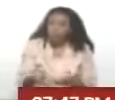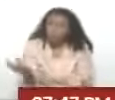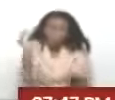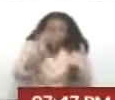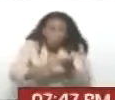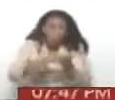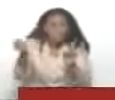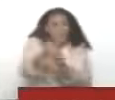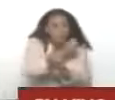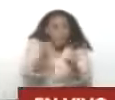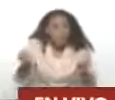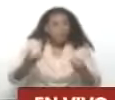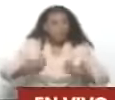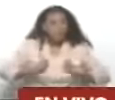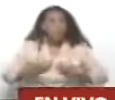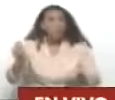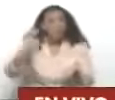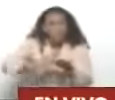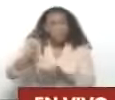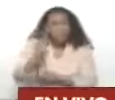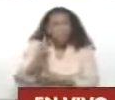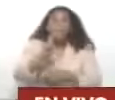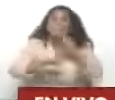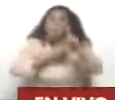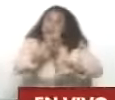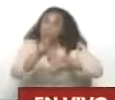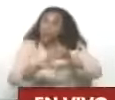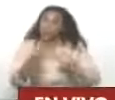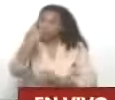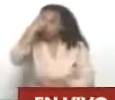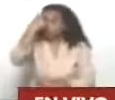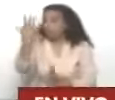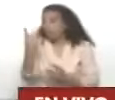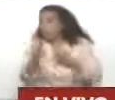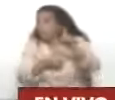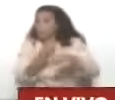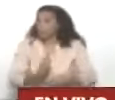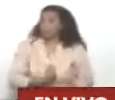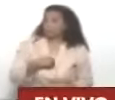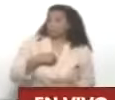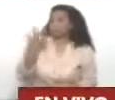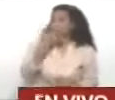y violencia otra vez? Es lo que yo pregunto permanentemente.